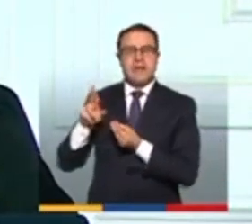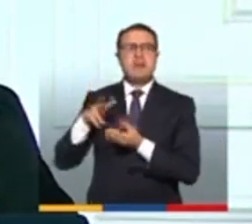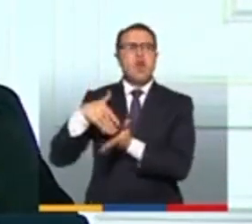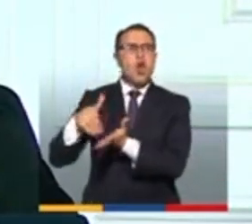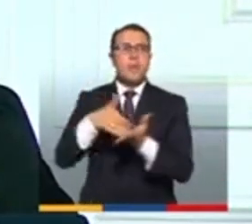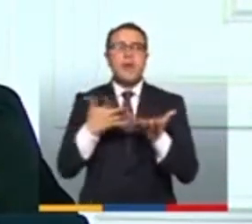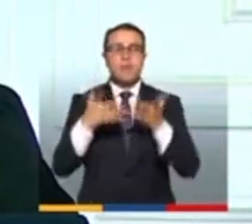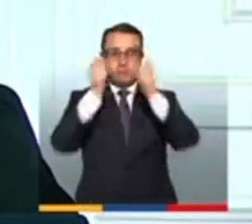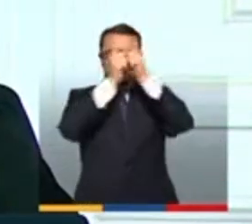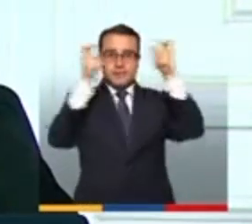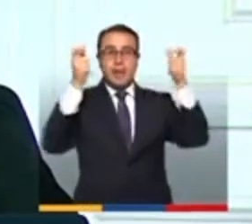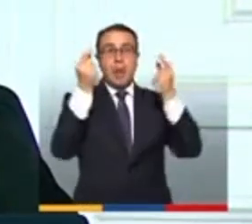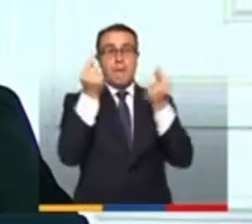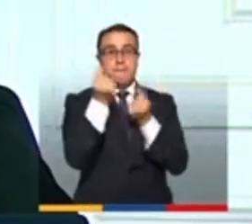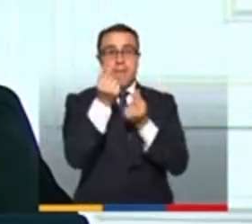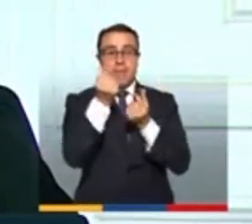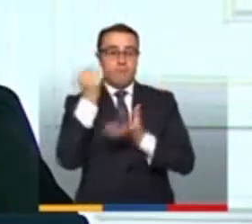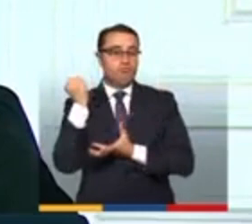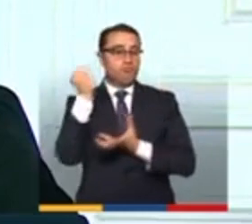Decenas de miles.